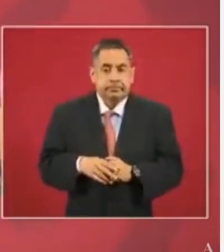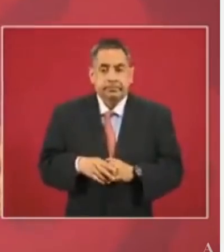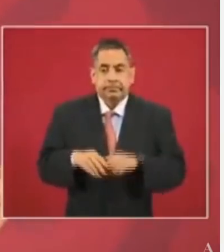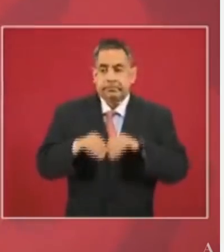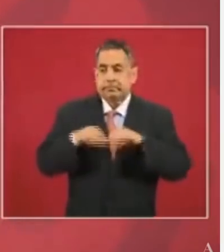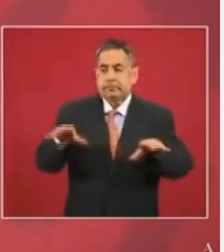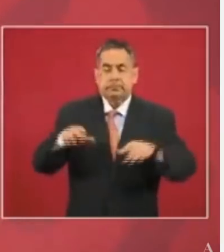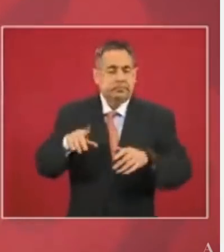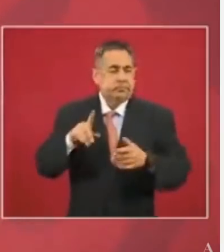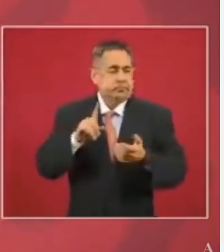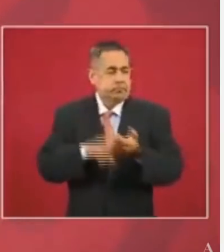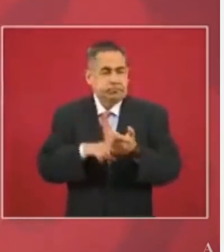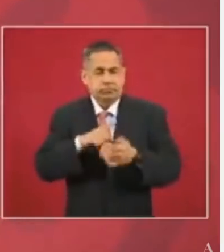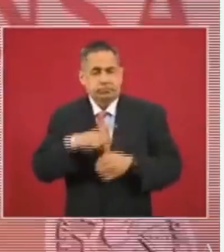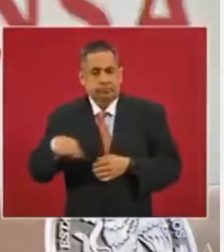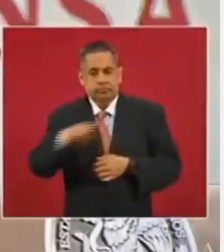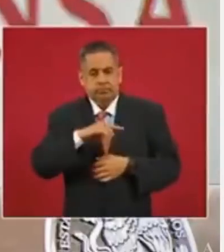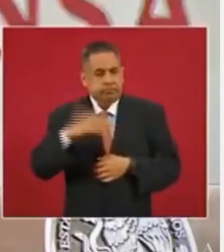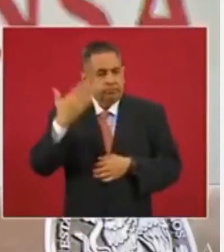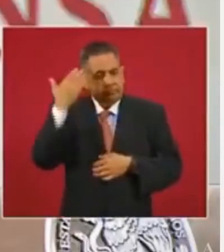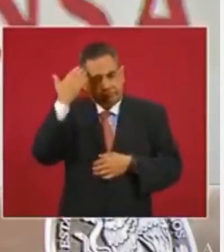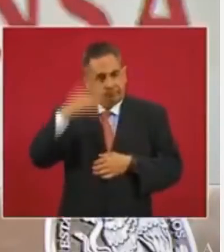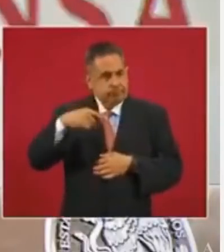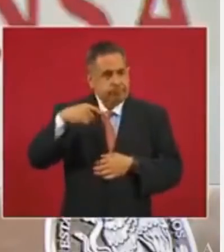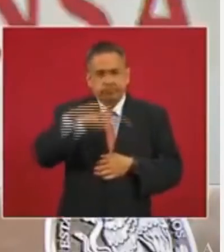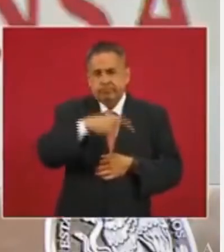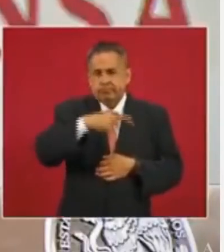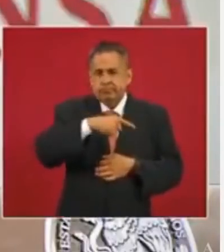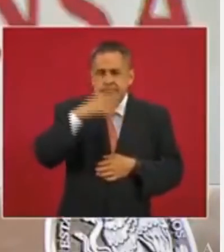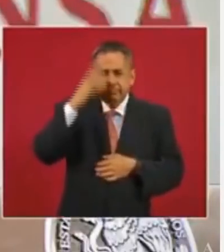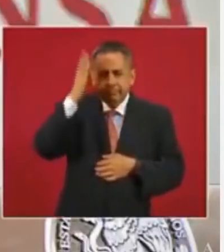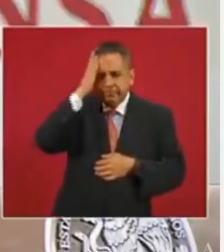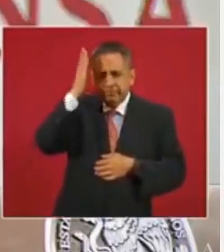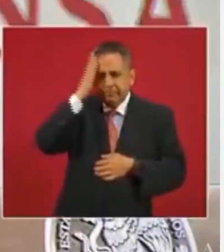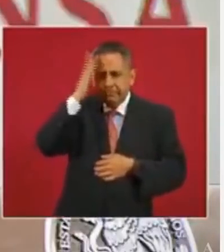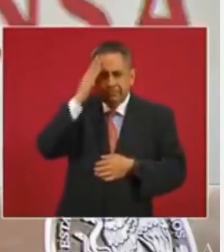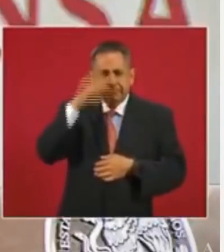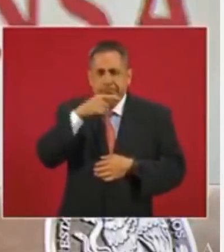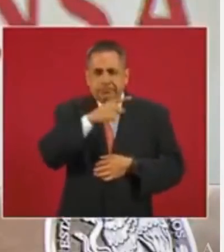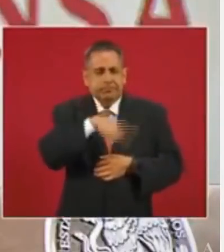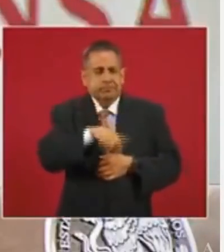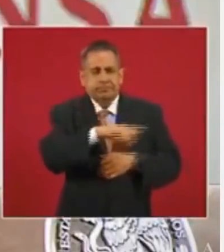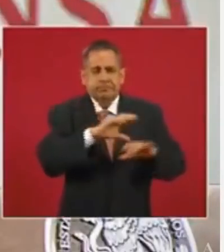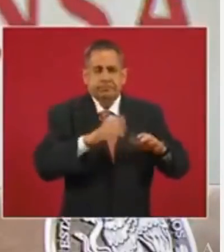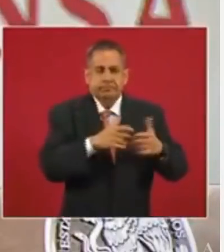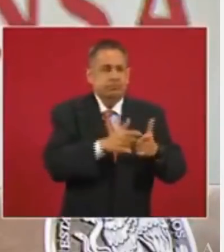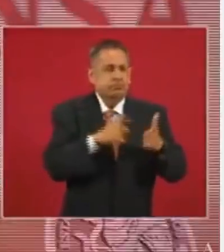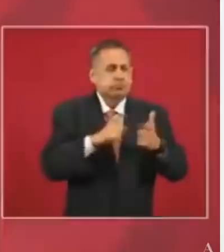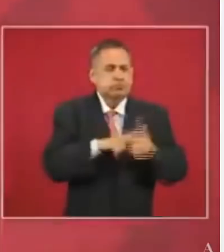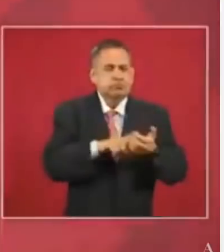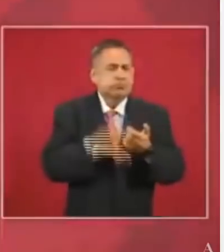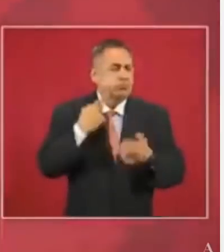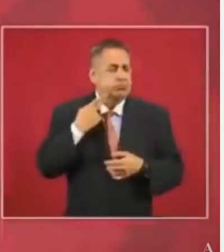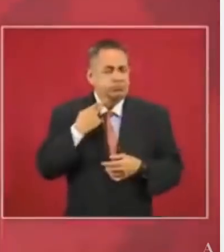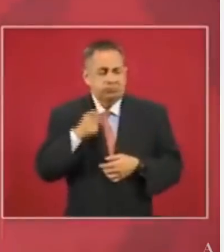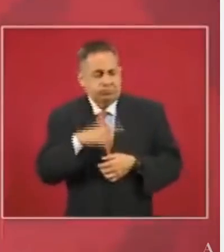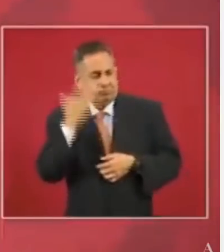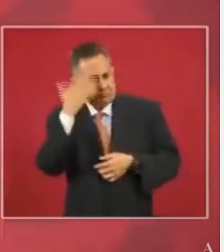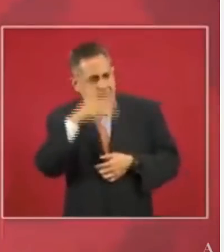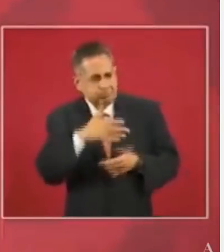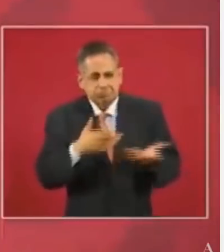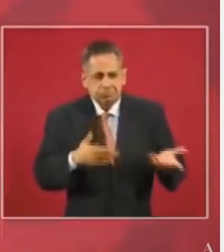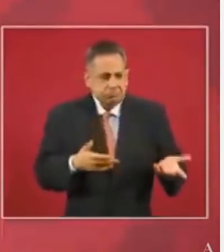la sabían los dirigentes de este partido.